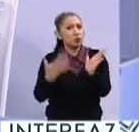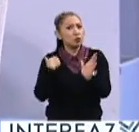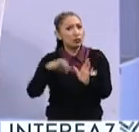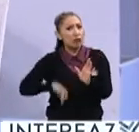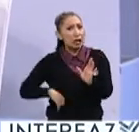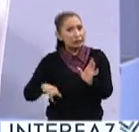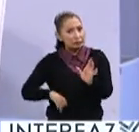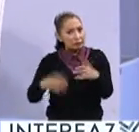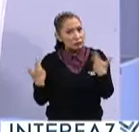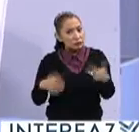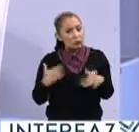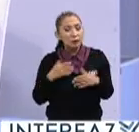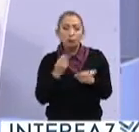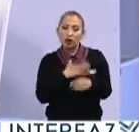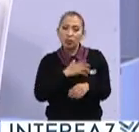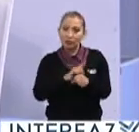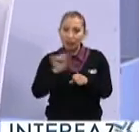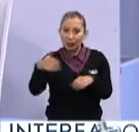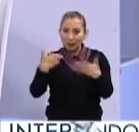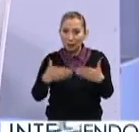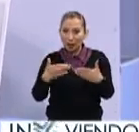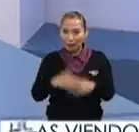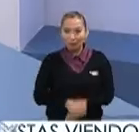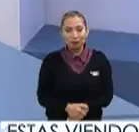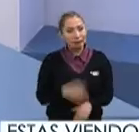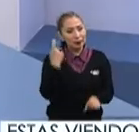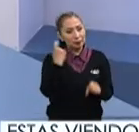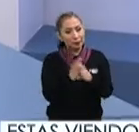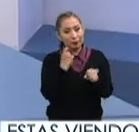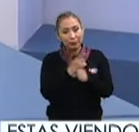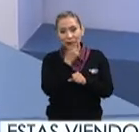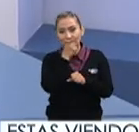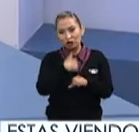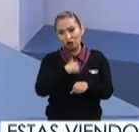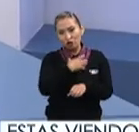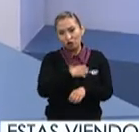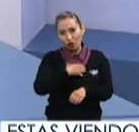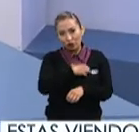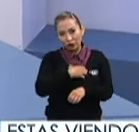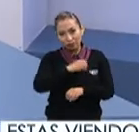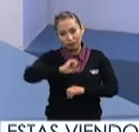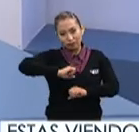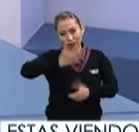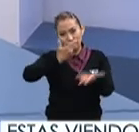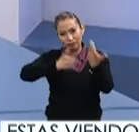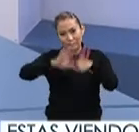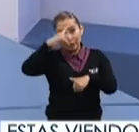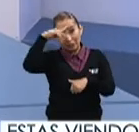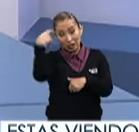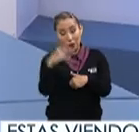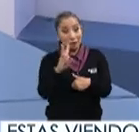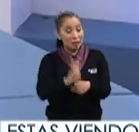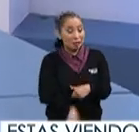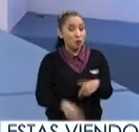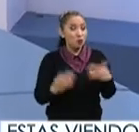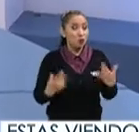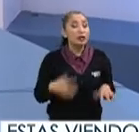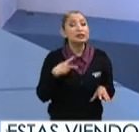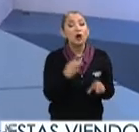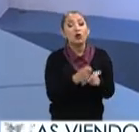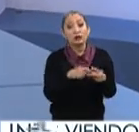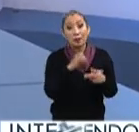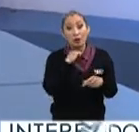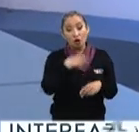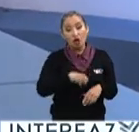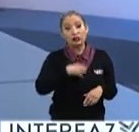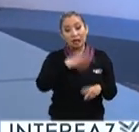muy interesante. Javier, muy buenos días allá en Panamá. Bueno, primero decir que estoy muy contento por el triunfo de México contra Claro, eso Alemania. Y segundo, también